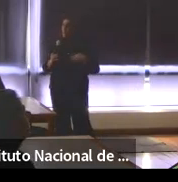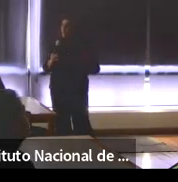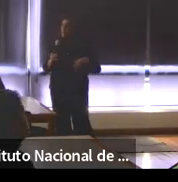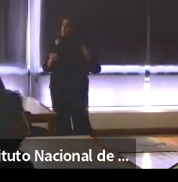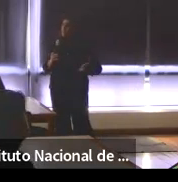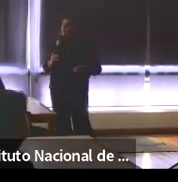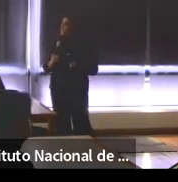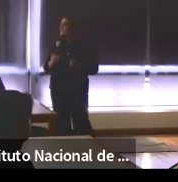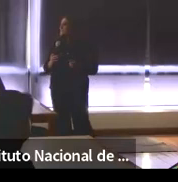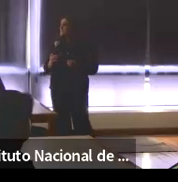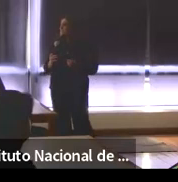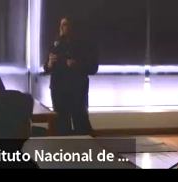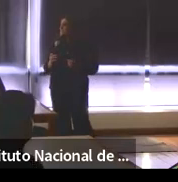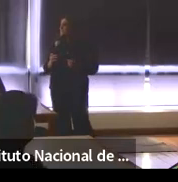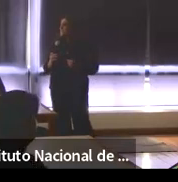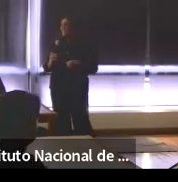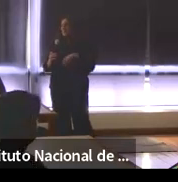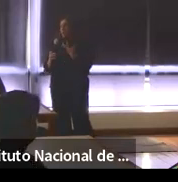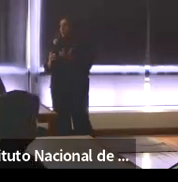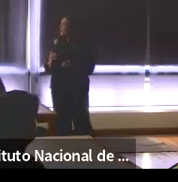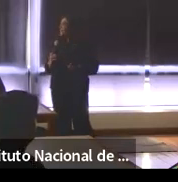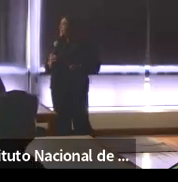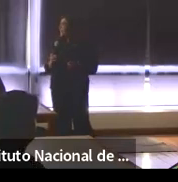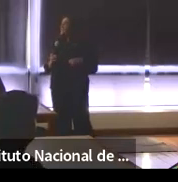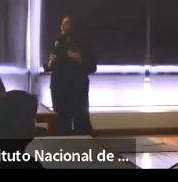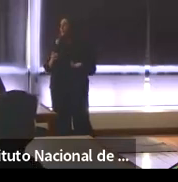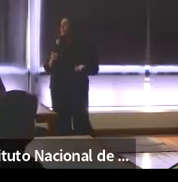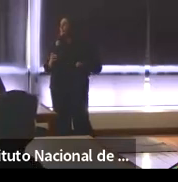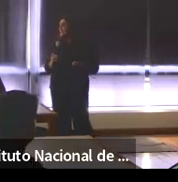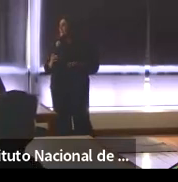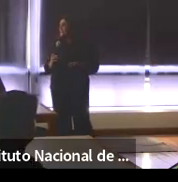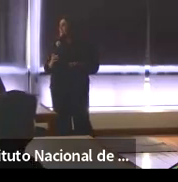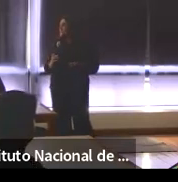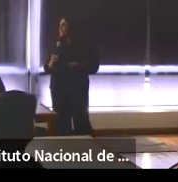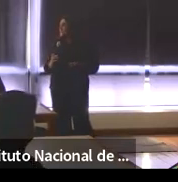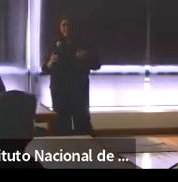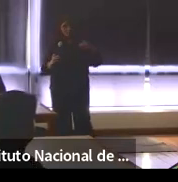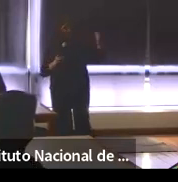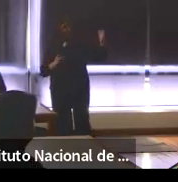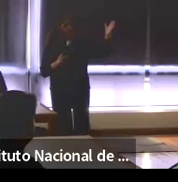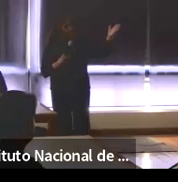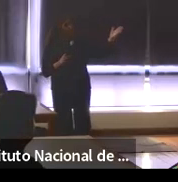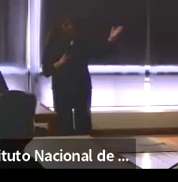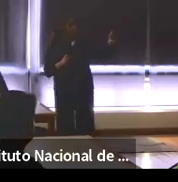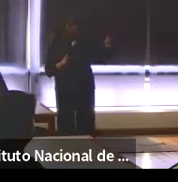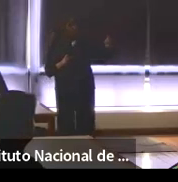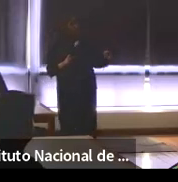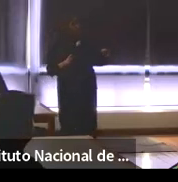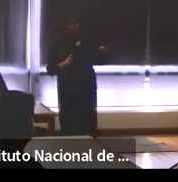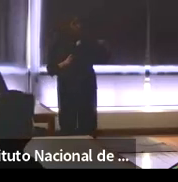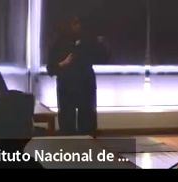de que hay personas de difícil acceso tienes que ocupar una fórmula distinta A lo mejor este método